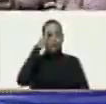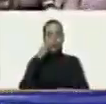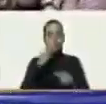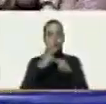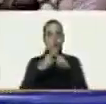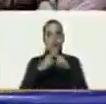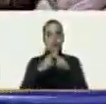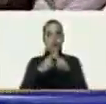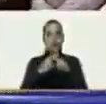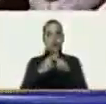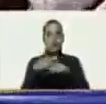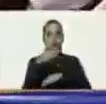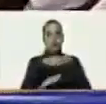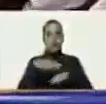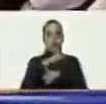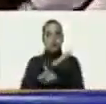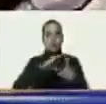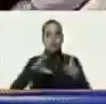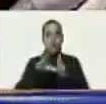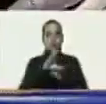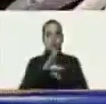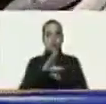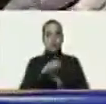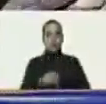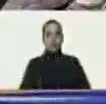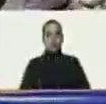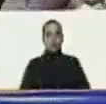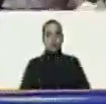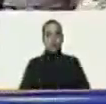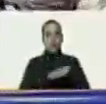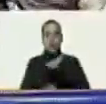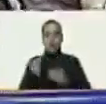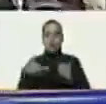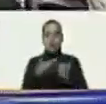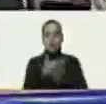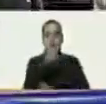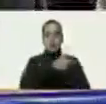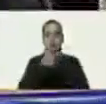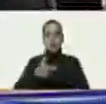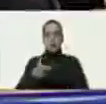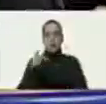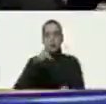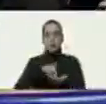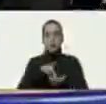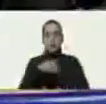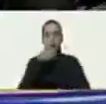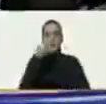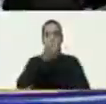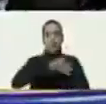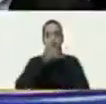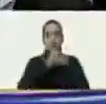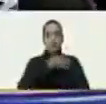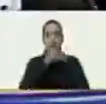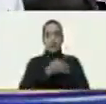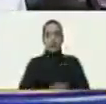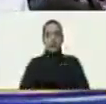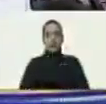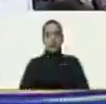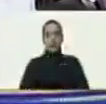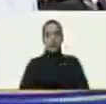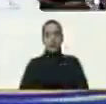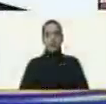Popular para la Cultura, Ernesto Villegas. Señoras, señores, amigos presentes, muy buenas tardes.